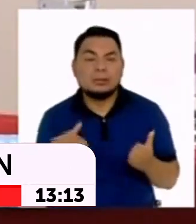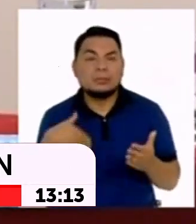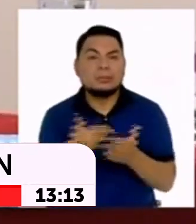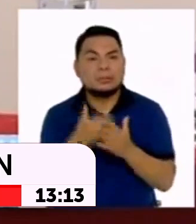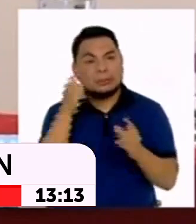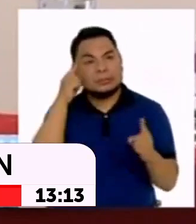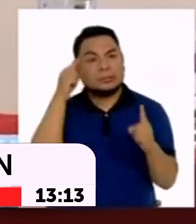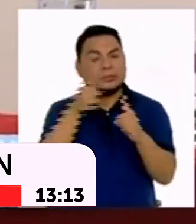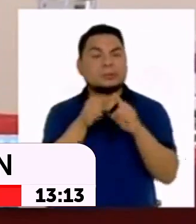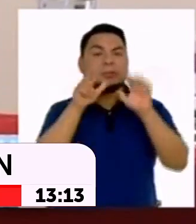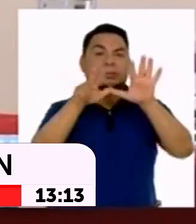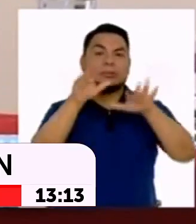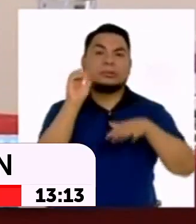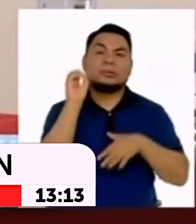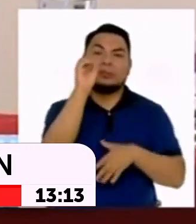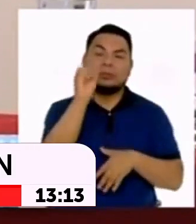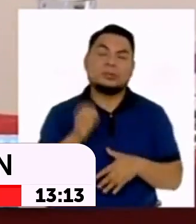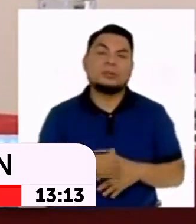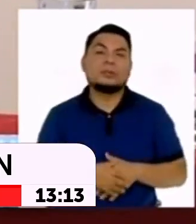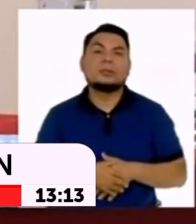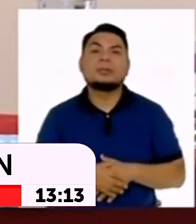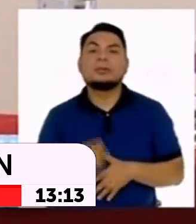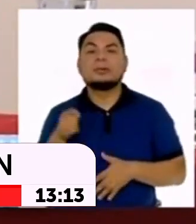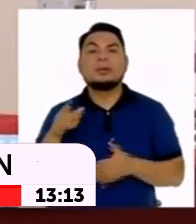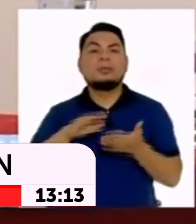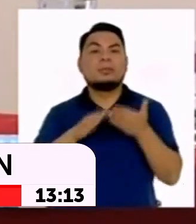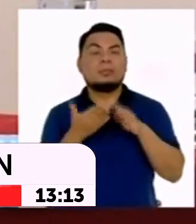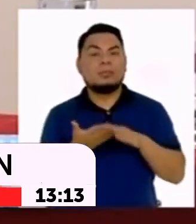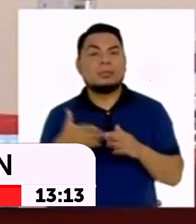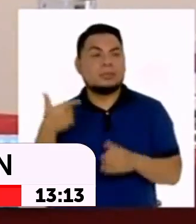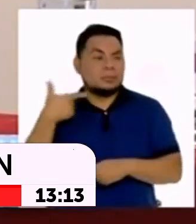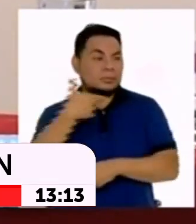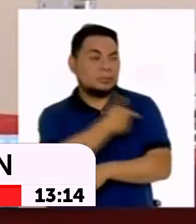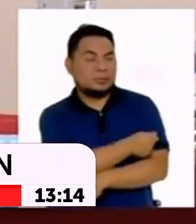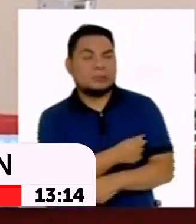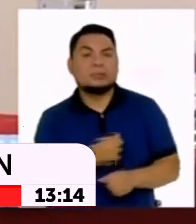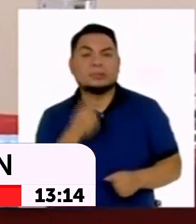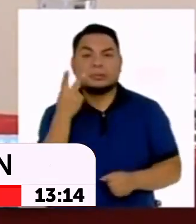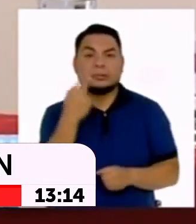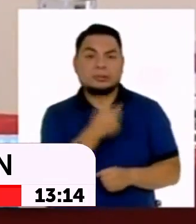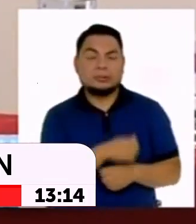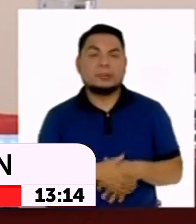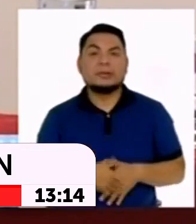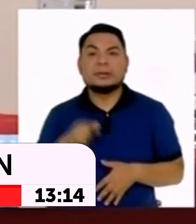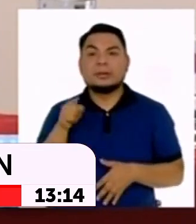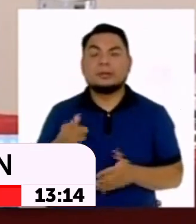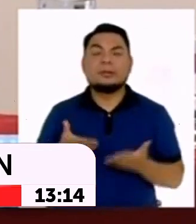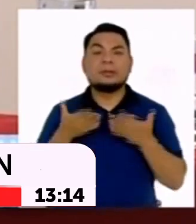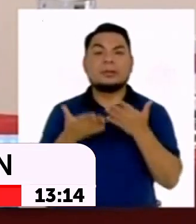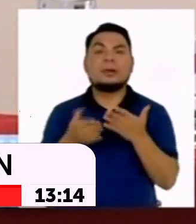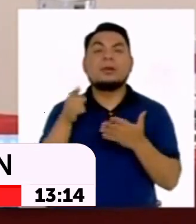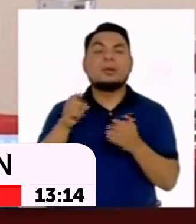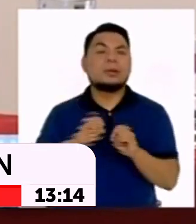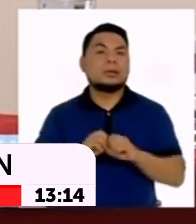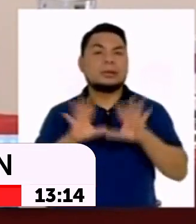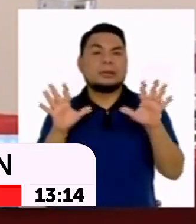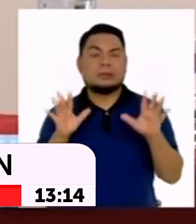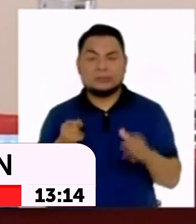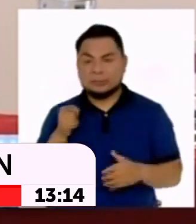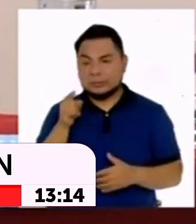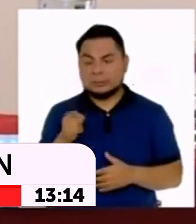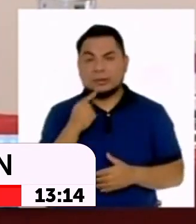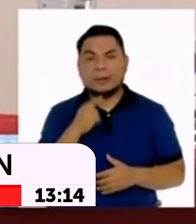al objetivo del 80% de la población vacunada con las dos dosis. Esto nos daría una clara